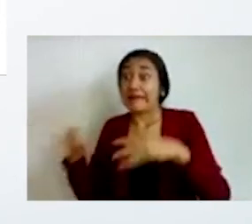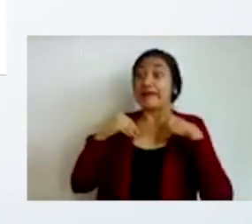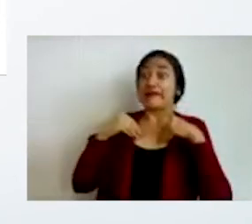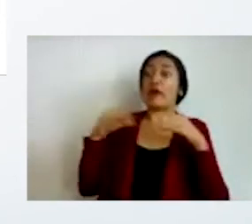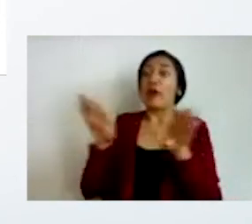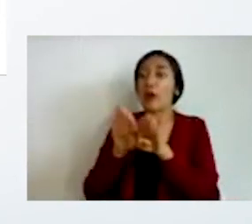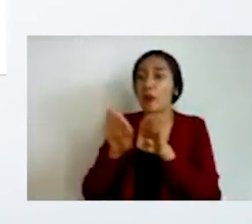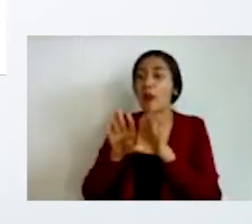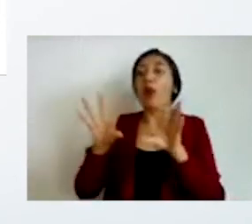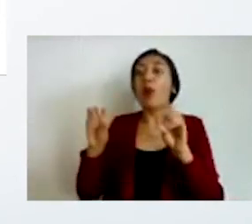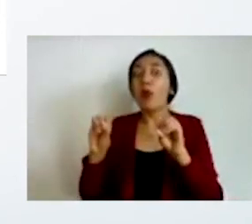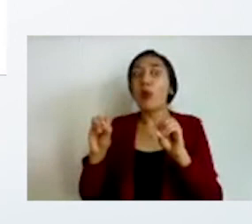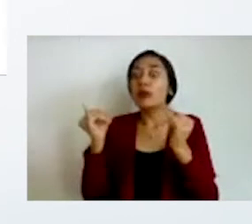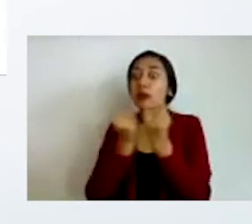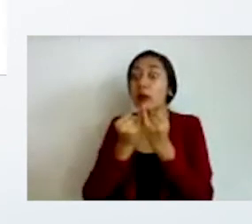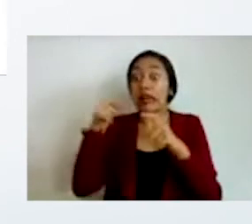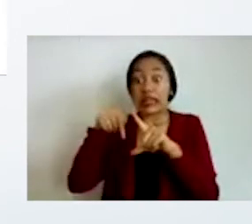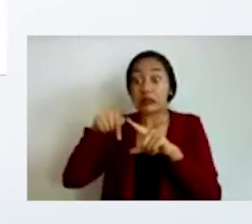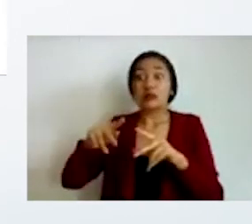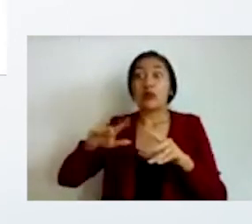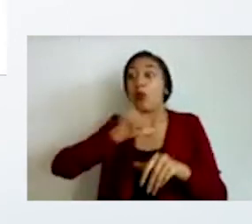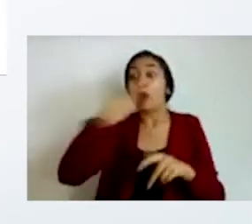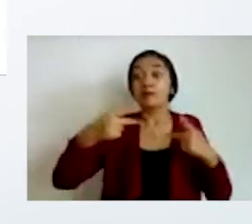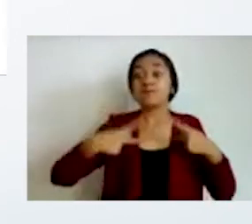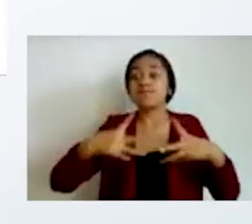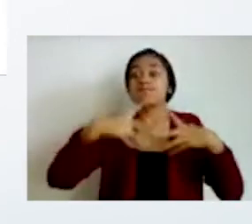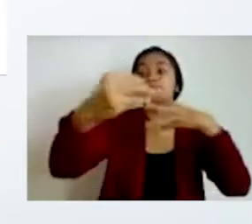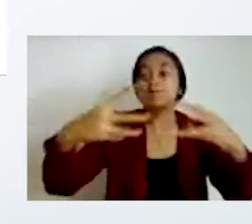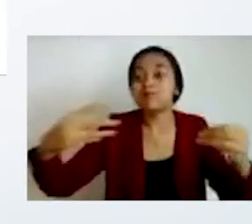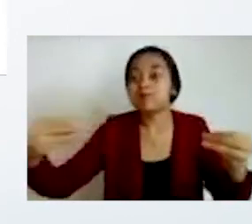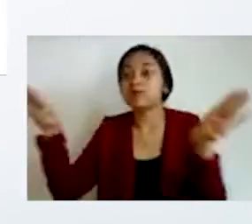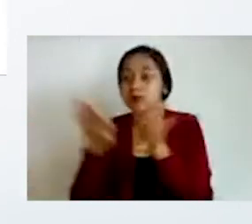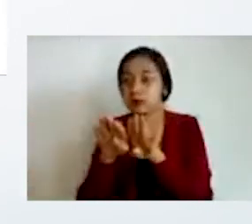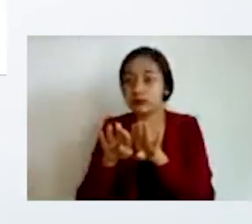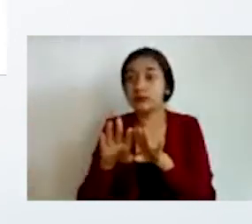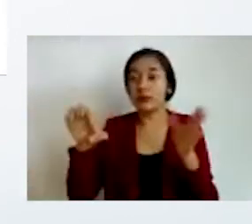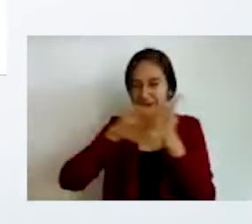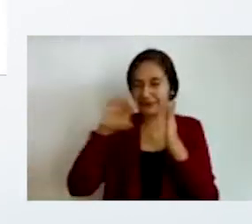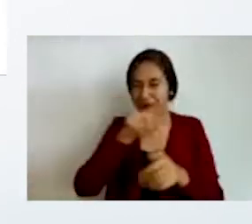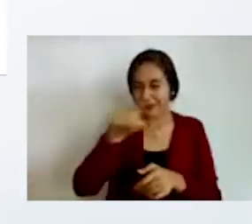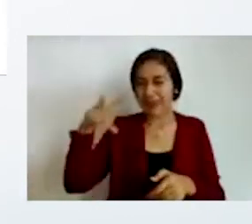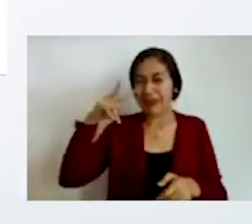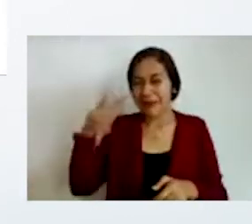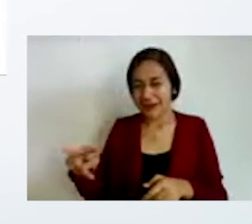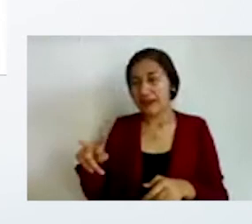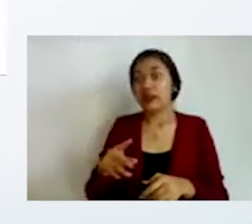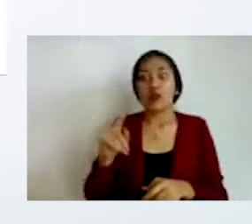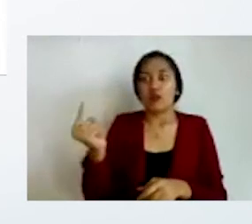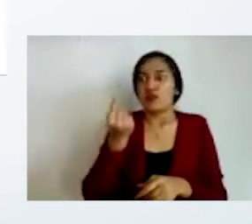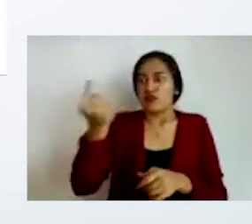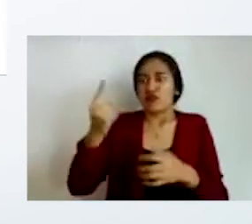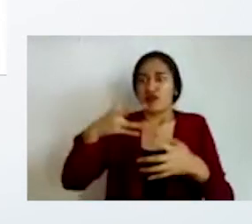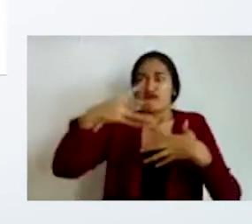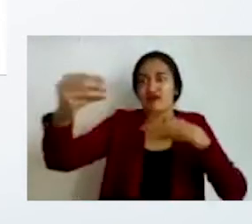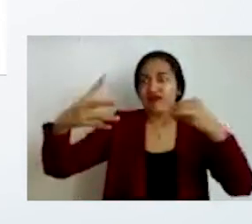derecha y abajo vemos un caso de algo extremadamente contagioso que es el sarampión, y verán ustedes